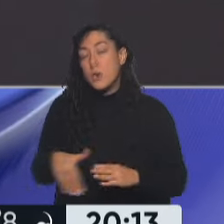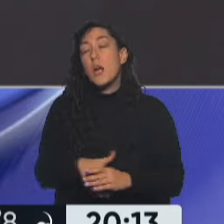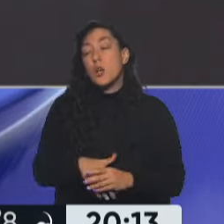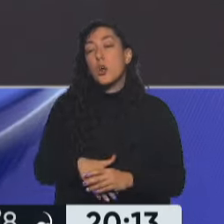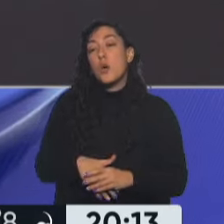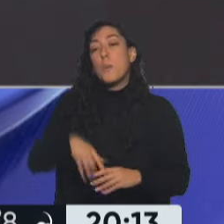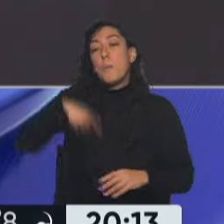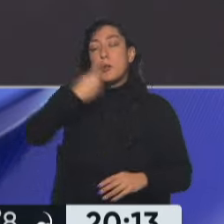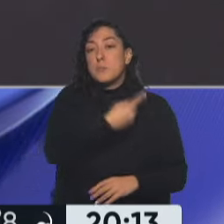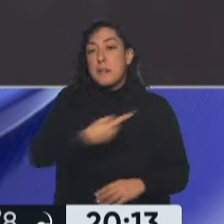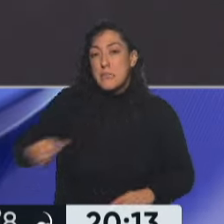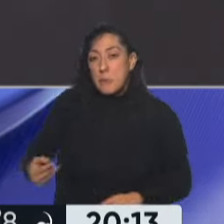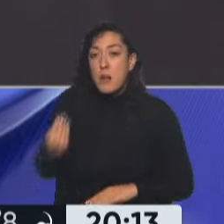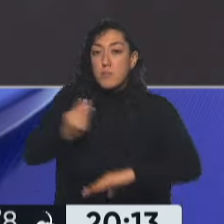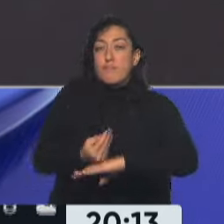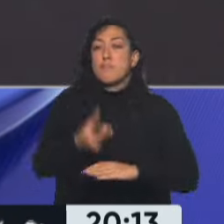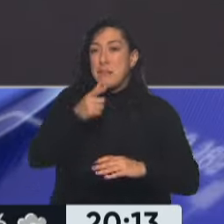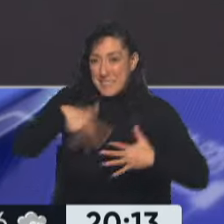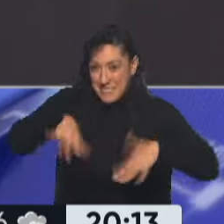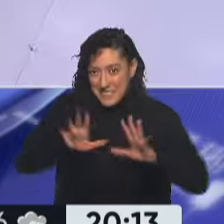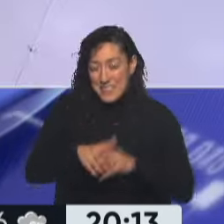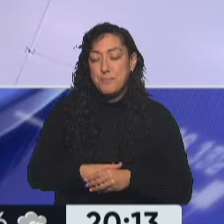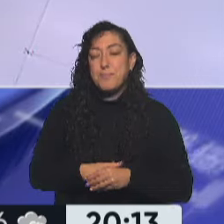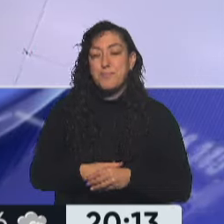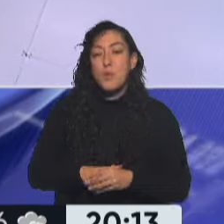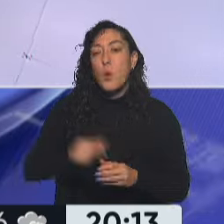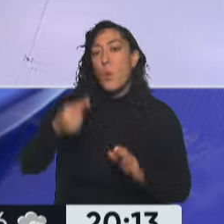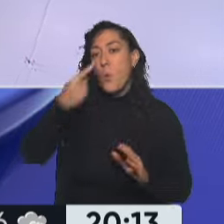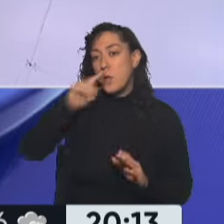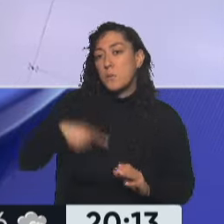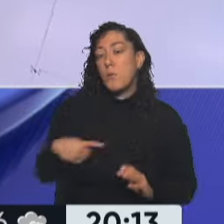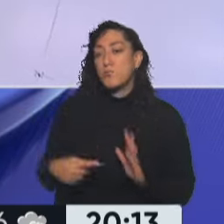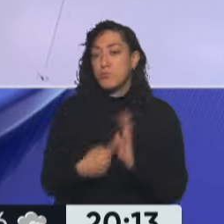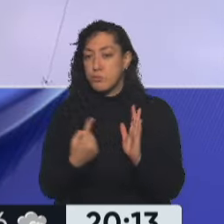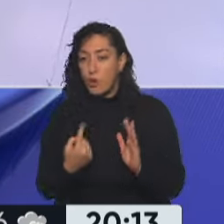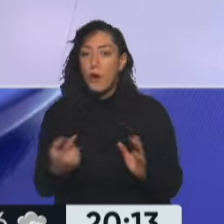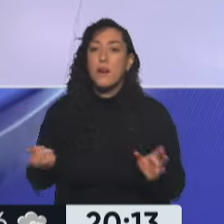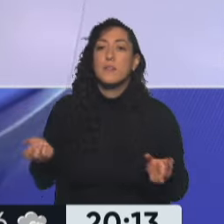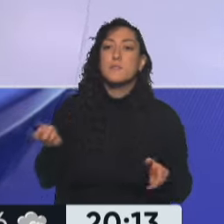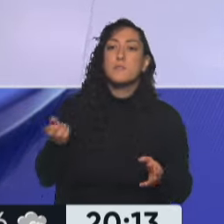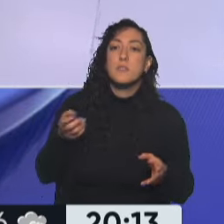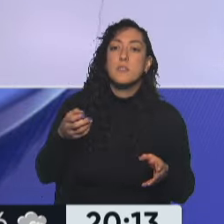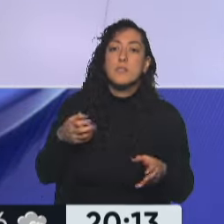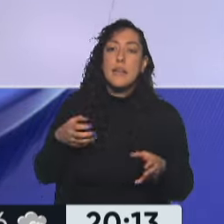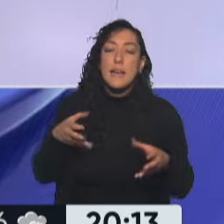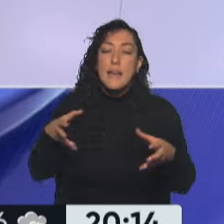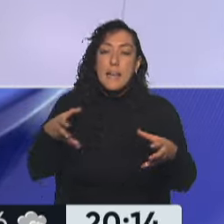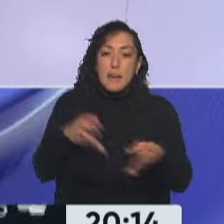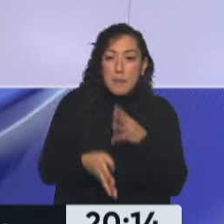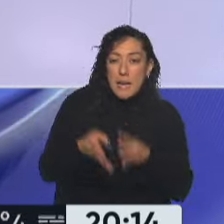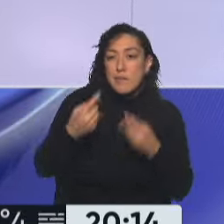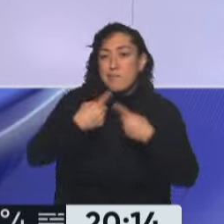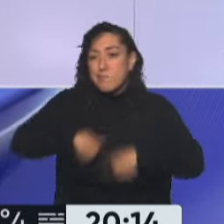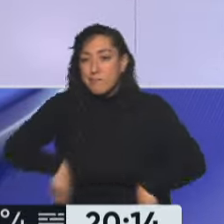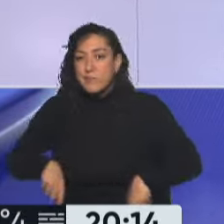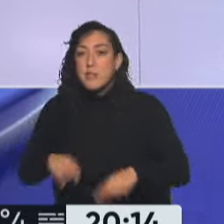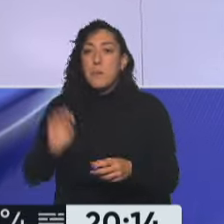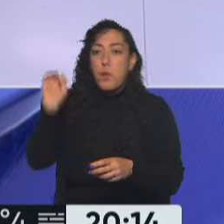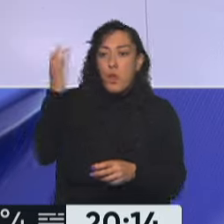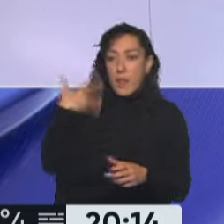la semana que viene. Por último, equipamiento y modernización de la seguridad y la defensa. El gobierno considera que este es